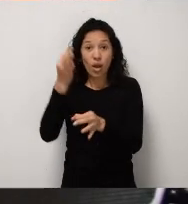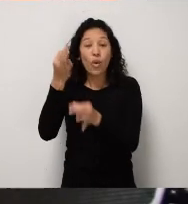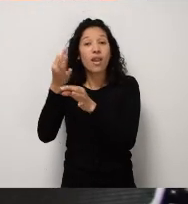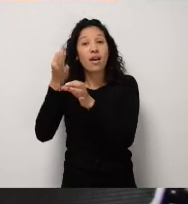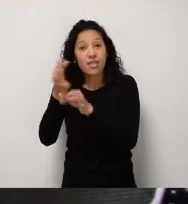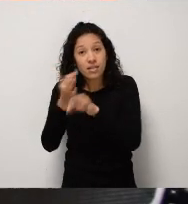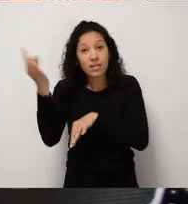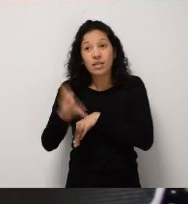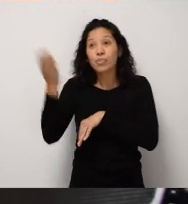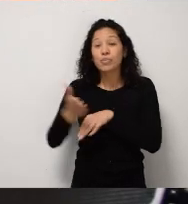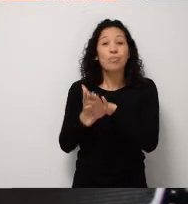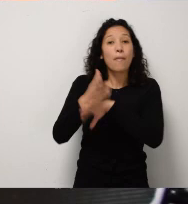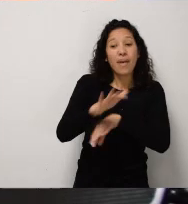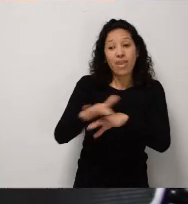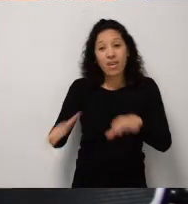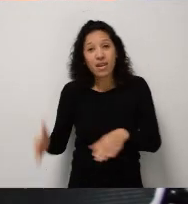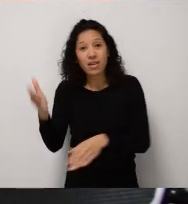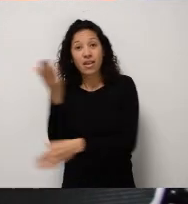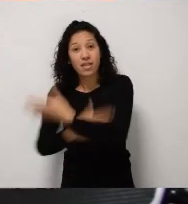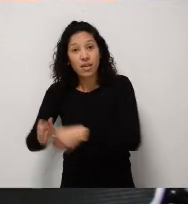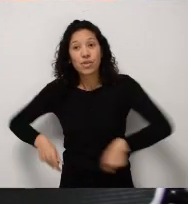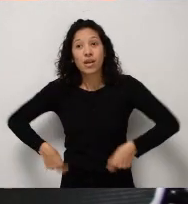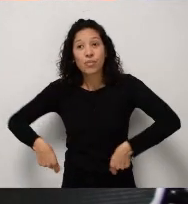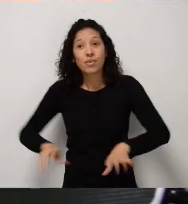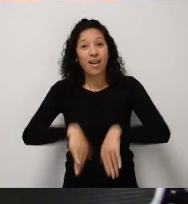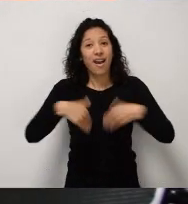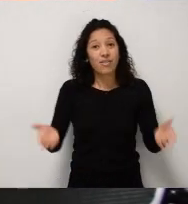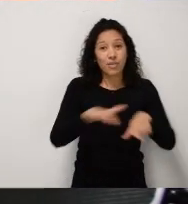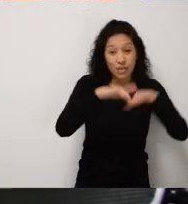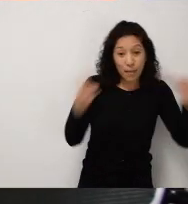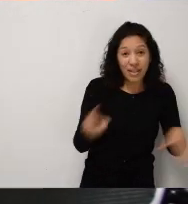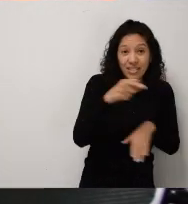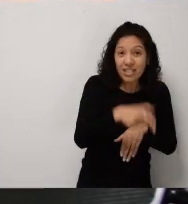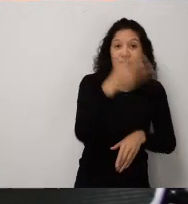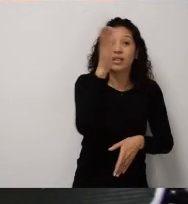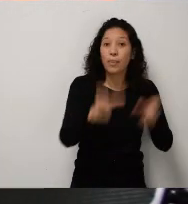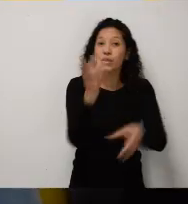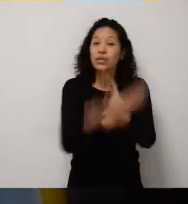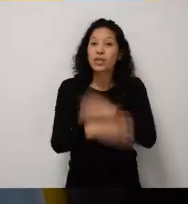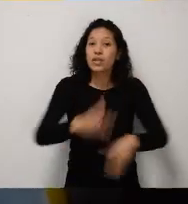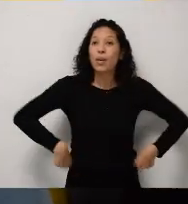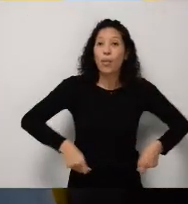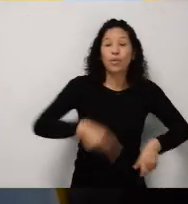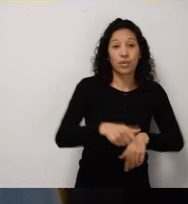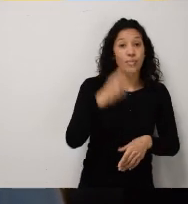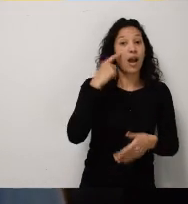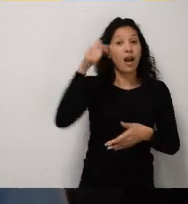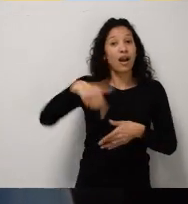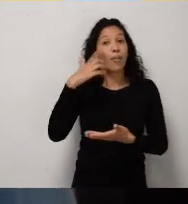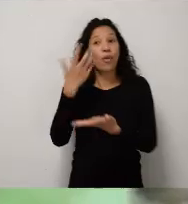educación especial donde van chicos con discapacidad motora. Entonces se adapta a todas las funcionalidades que necesita esa persona. Y acá estamos